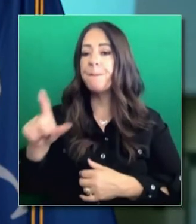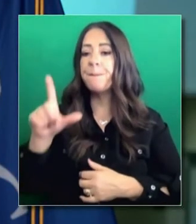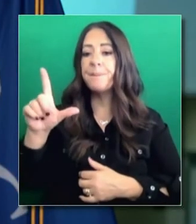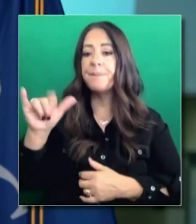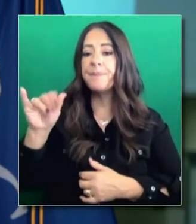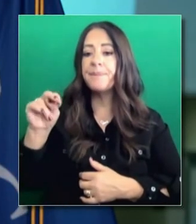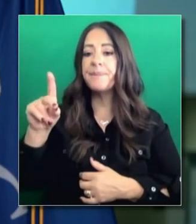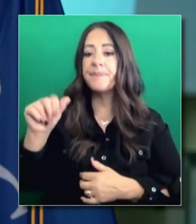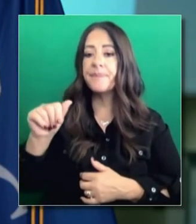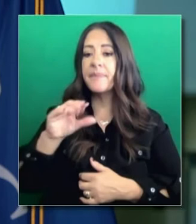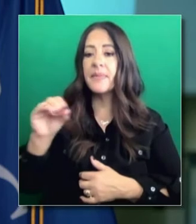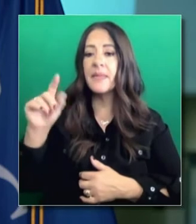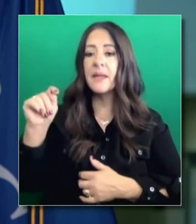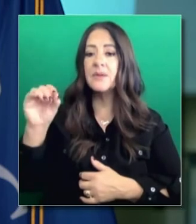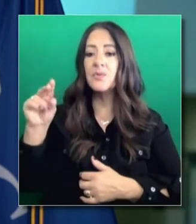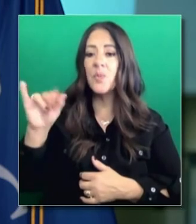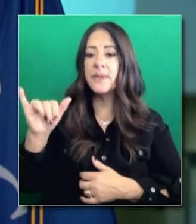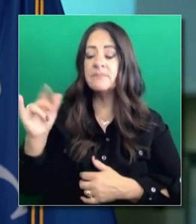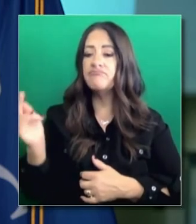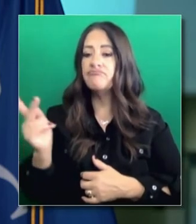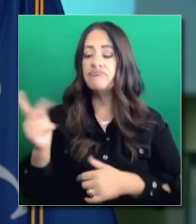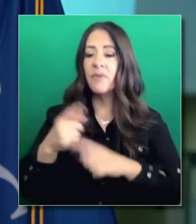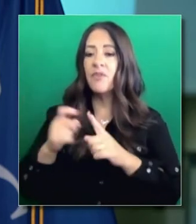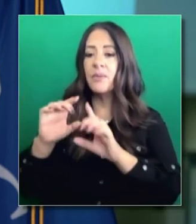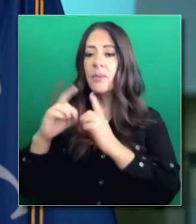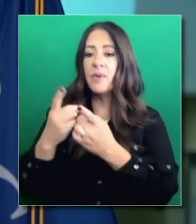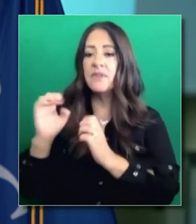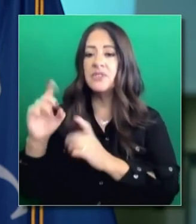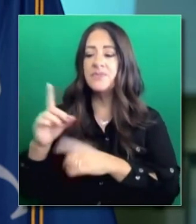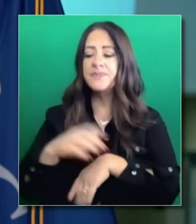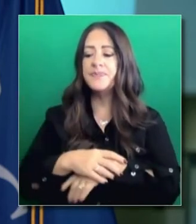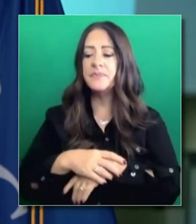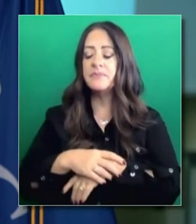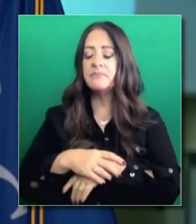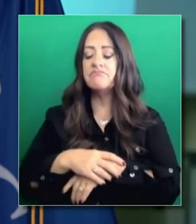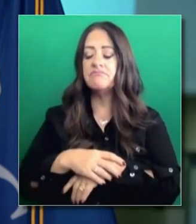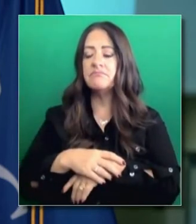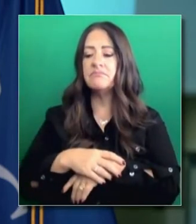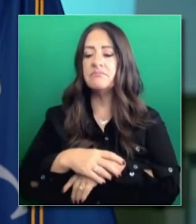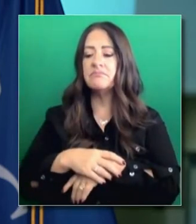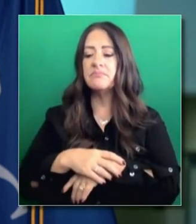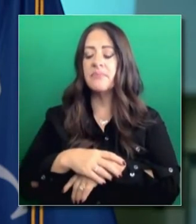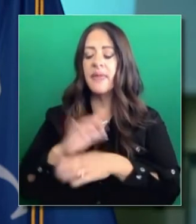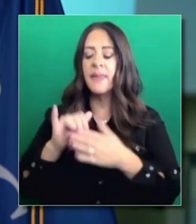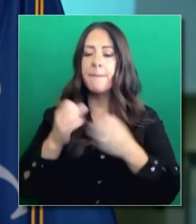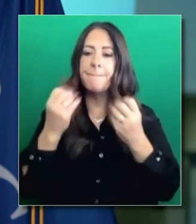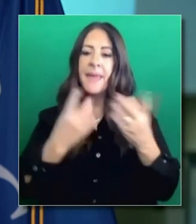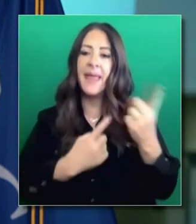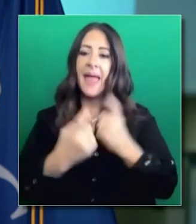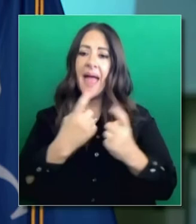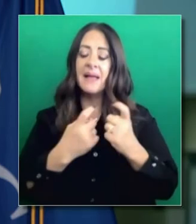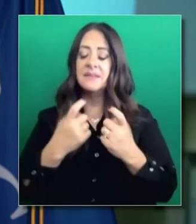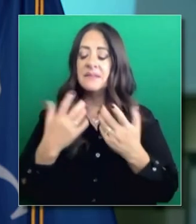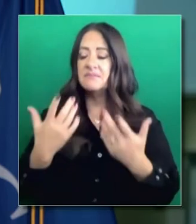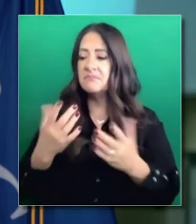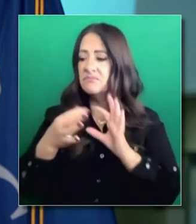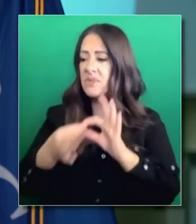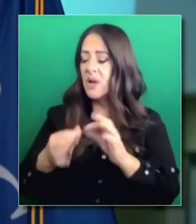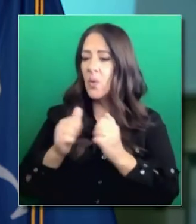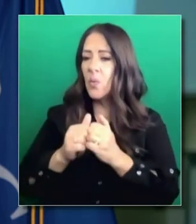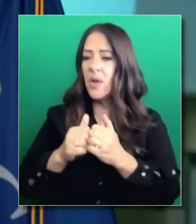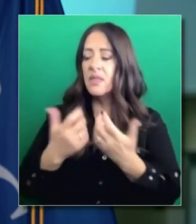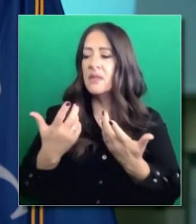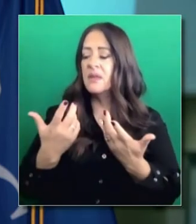algo más, me parece que es una preocupación que muchos tienen sobre